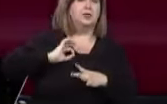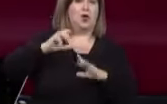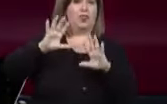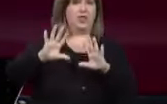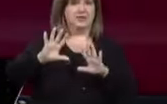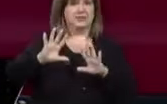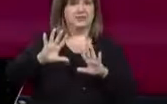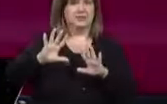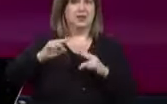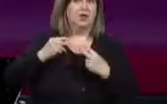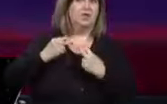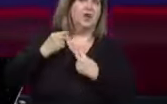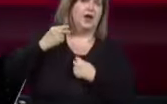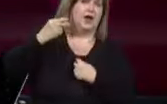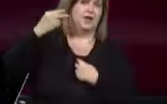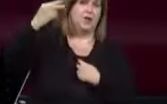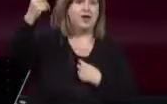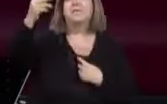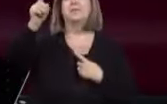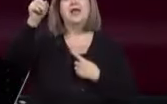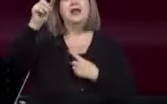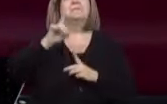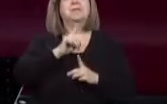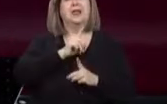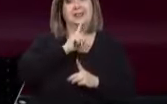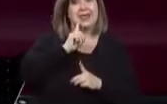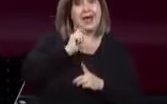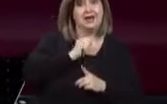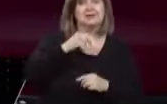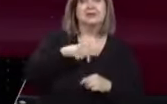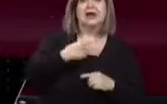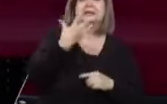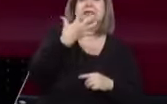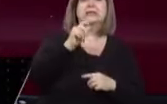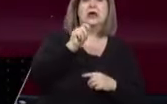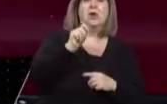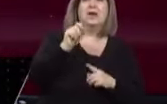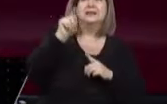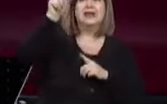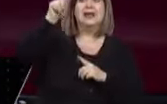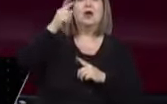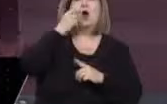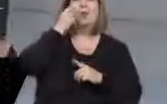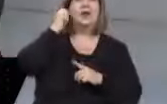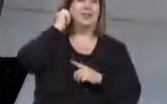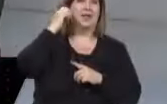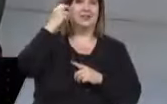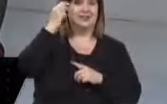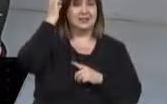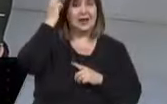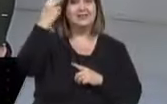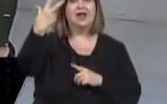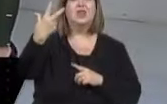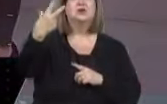Pero no es mendocino. Mendocino. Perdón, perdón. Pero bien. Su tía se contactó con nosotros porque hace 5 meses que Nicolás Bossier, 32 años,